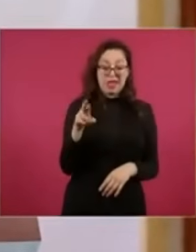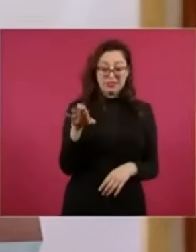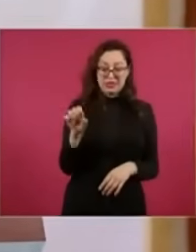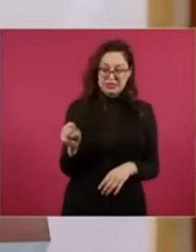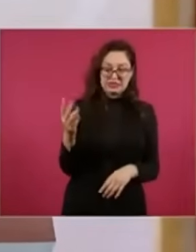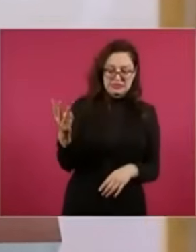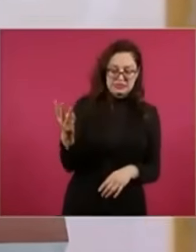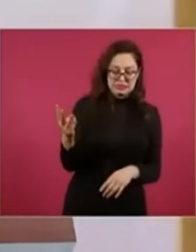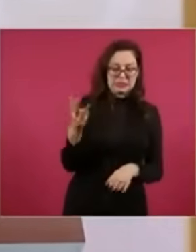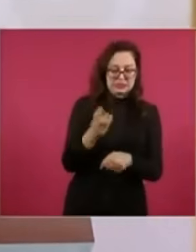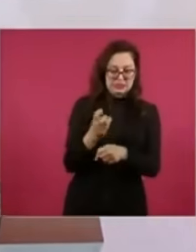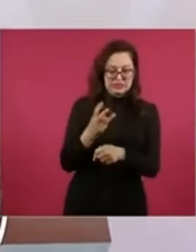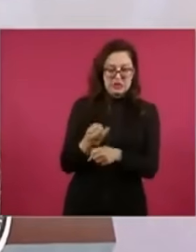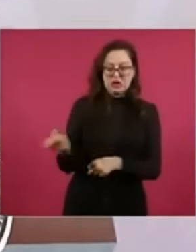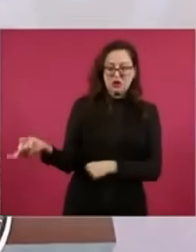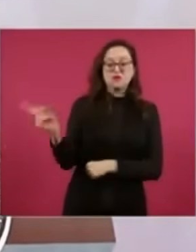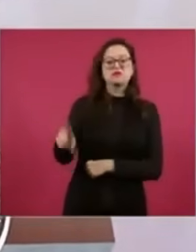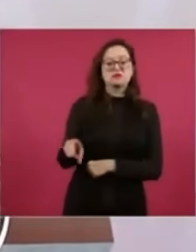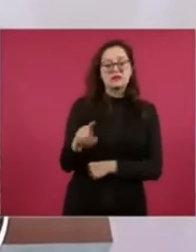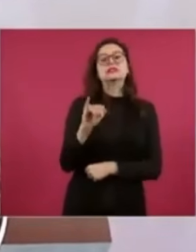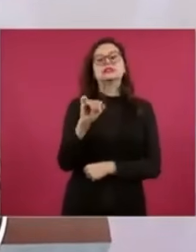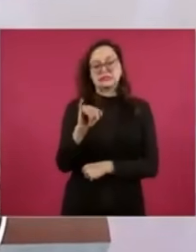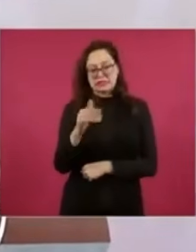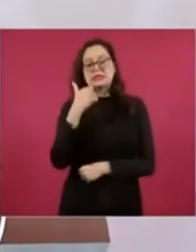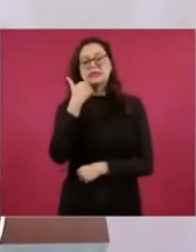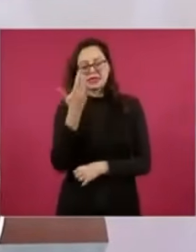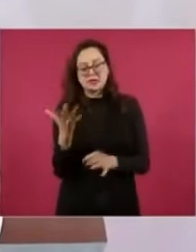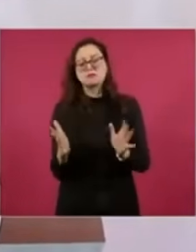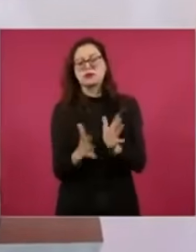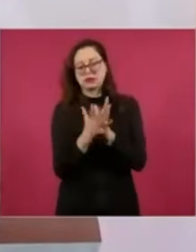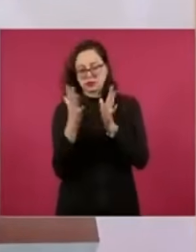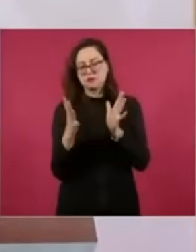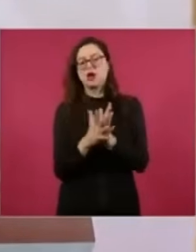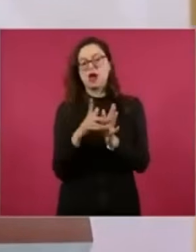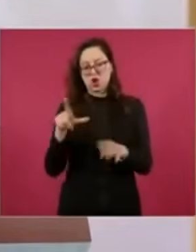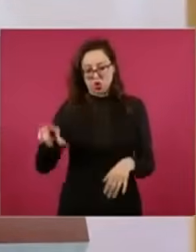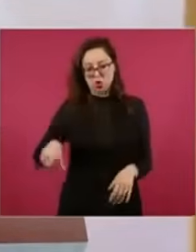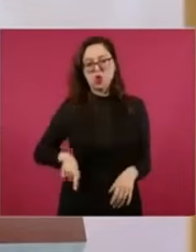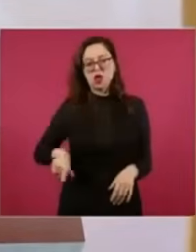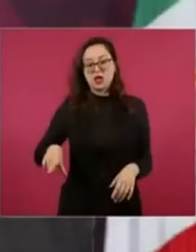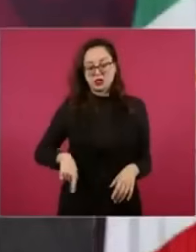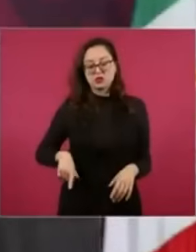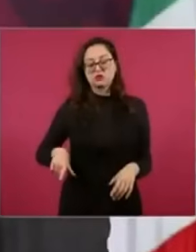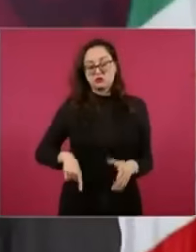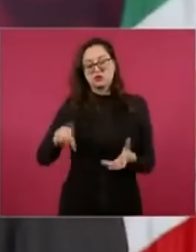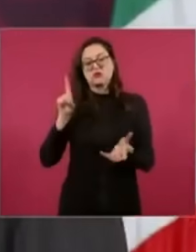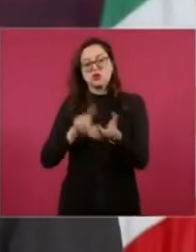a participar en Morena.